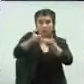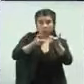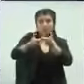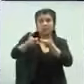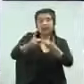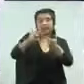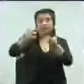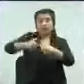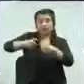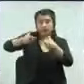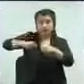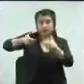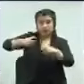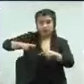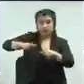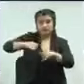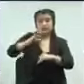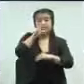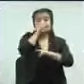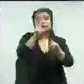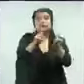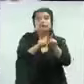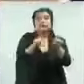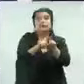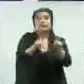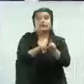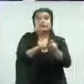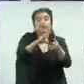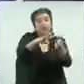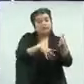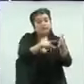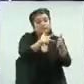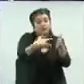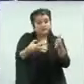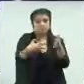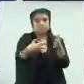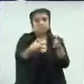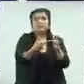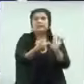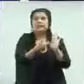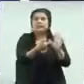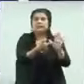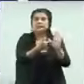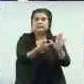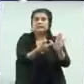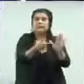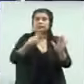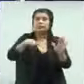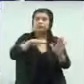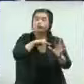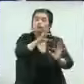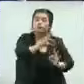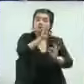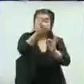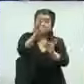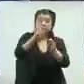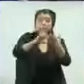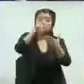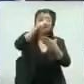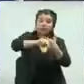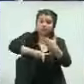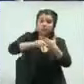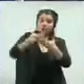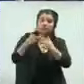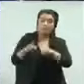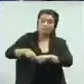contrataciones. Efectivamente, tenemos que combinar, y eso es lo que hacemos, lo que traemos como proyectos de arrastre